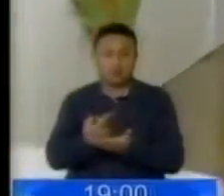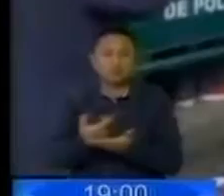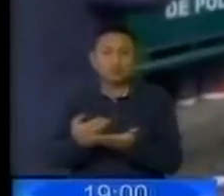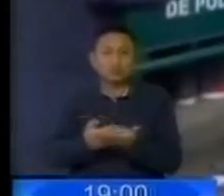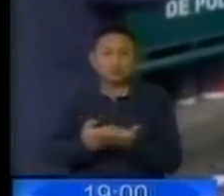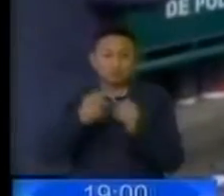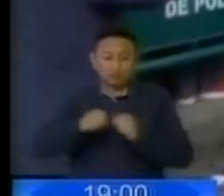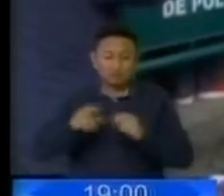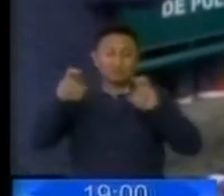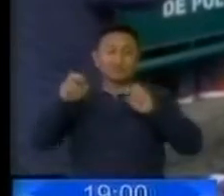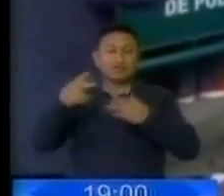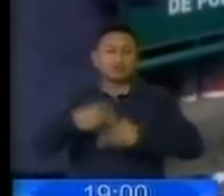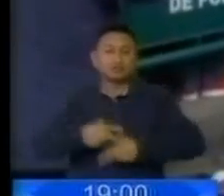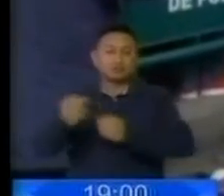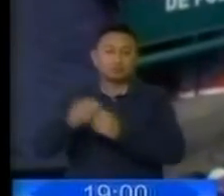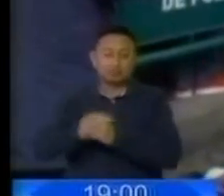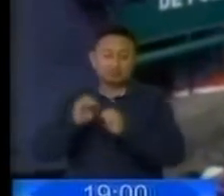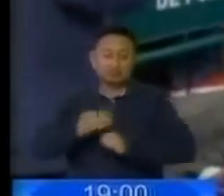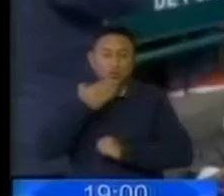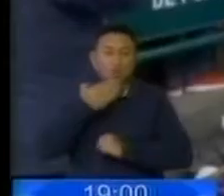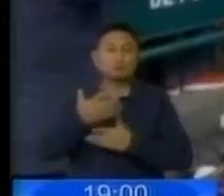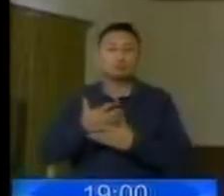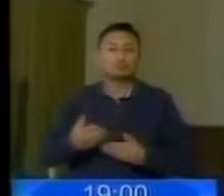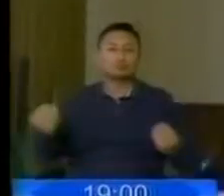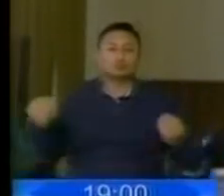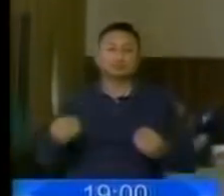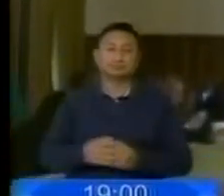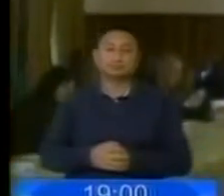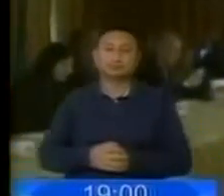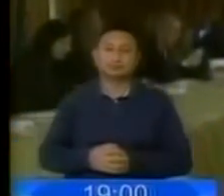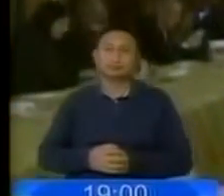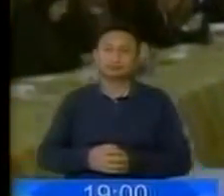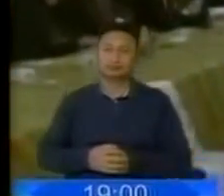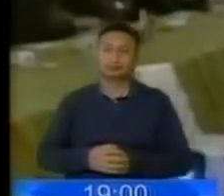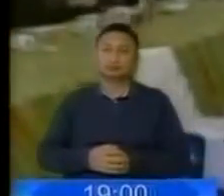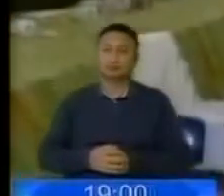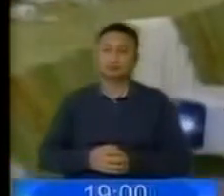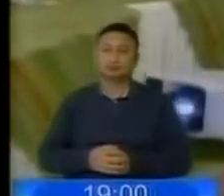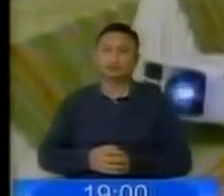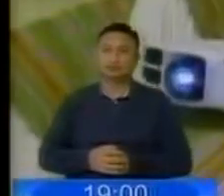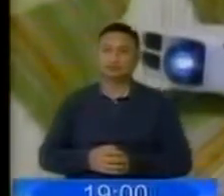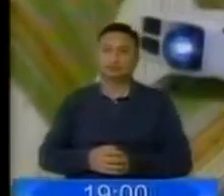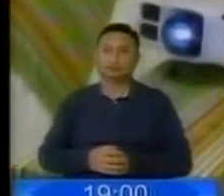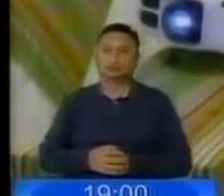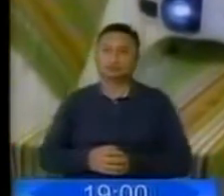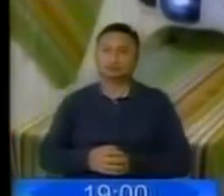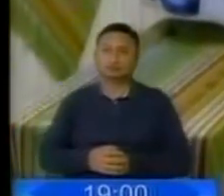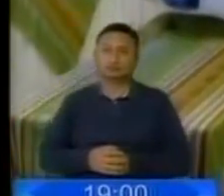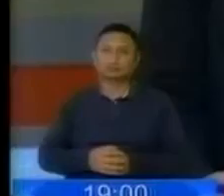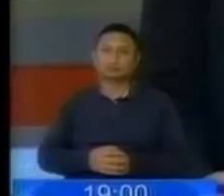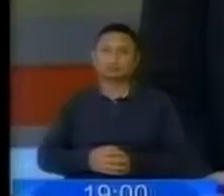en Quito, con miras a poder hallar soluciones a este grave problema que viven los venezolanos. Informo Javier Gallo.